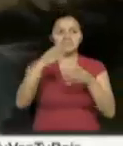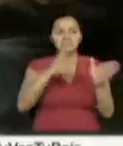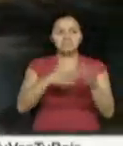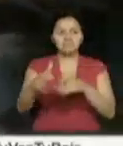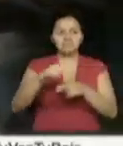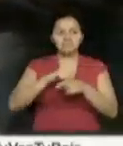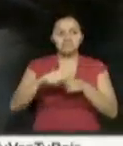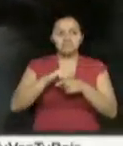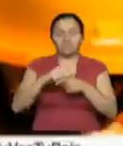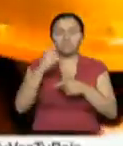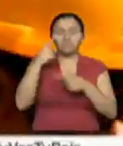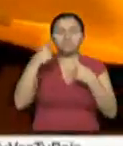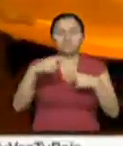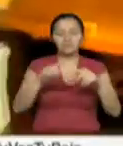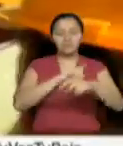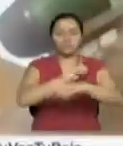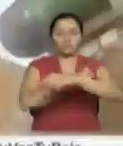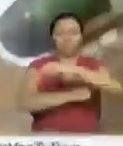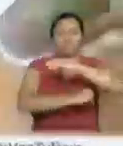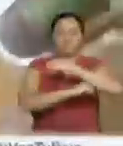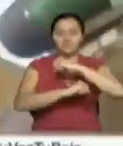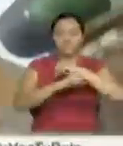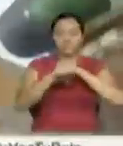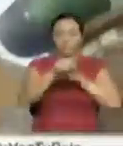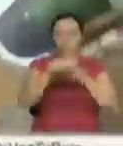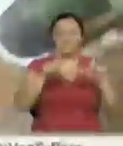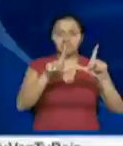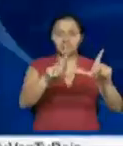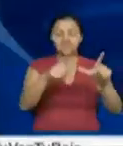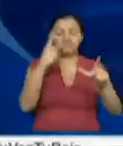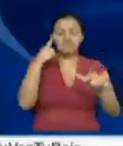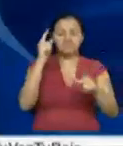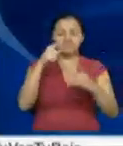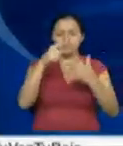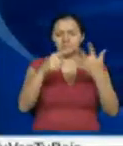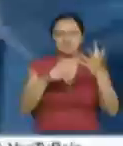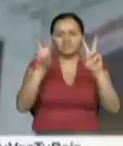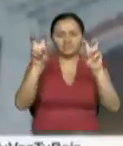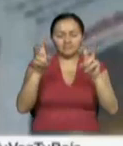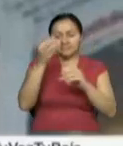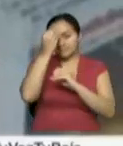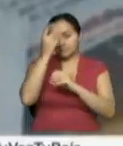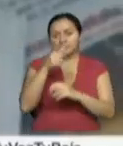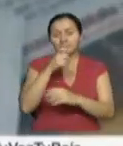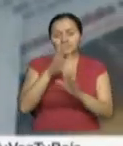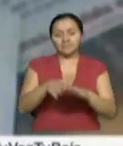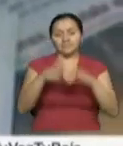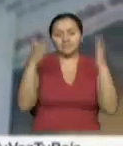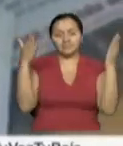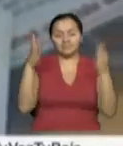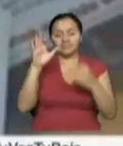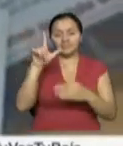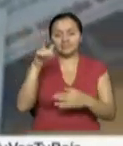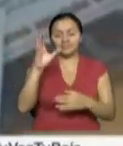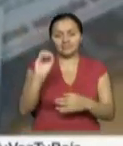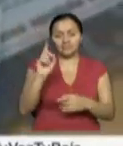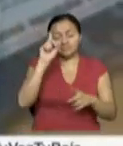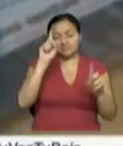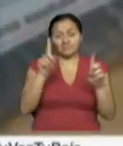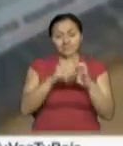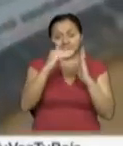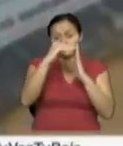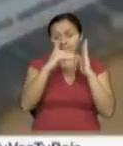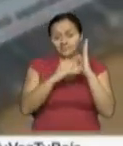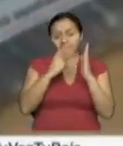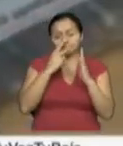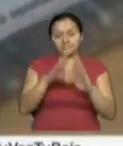piloto diseñado para fortalecer las competencias laborales en diversos oficios, según informó Diario El Telégrafo. De acuerdo con el medio,